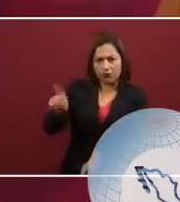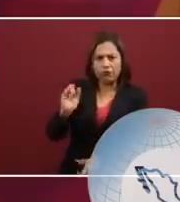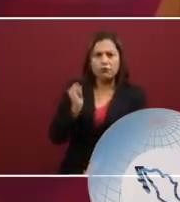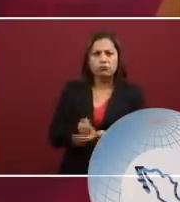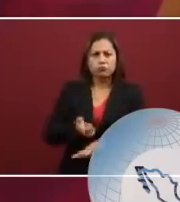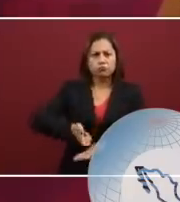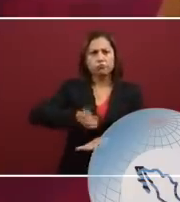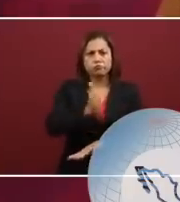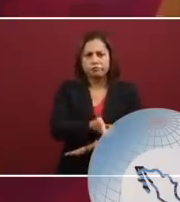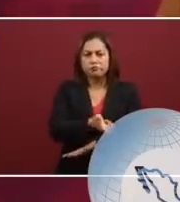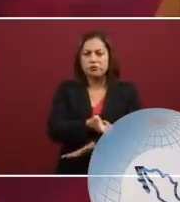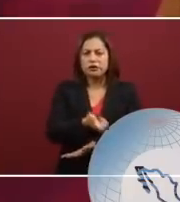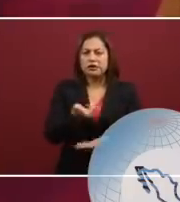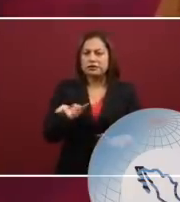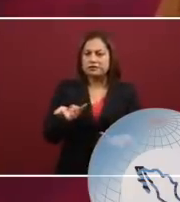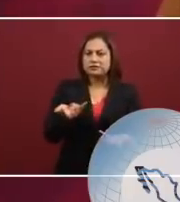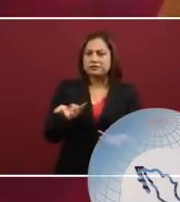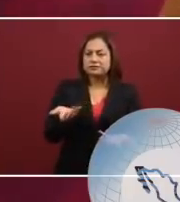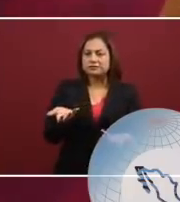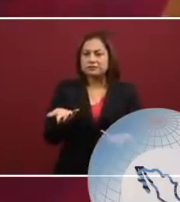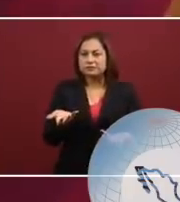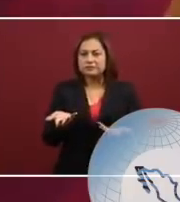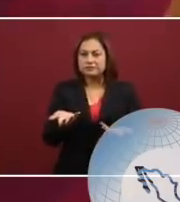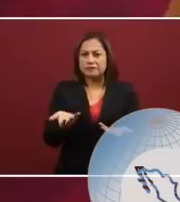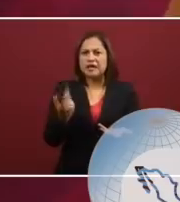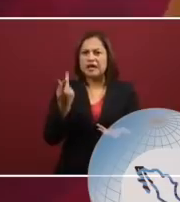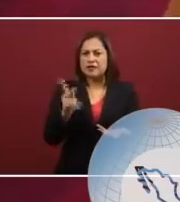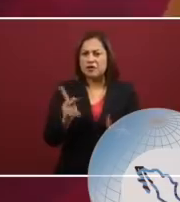las opciones, las alternativas, mientras ellos